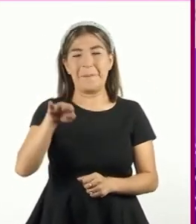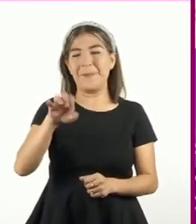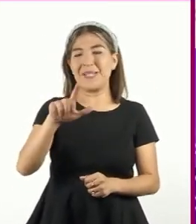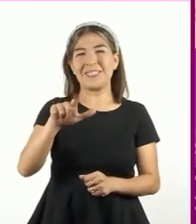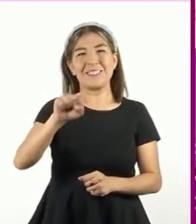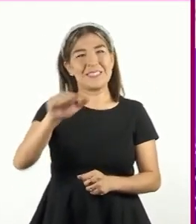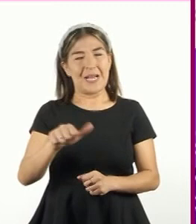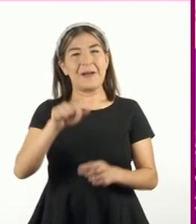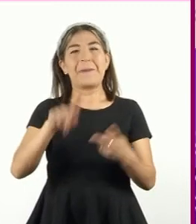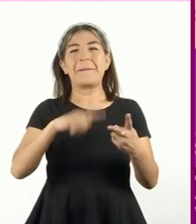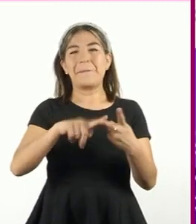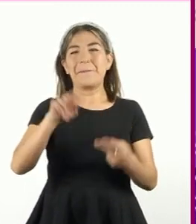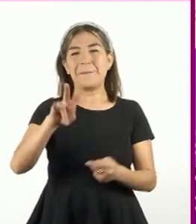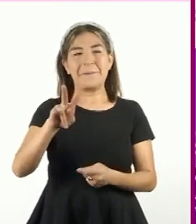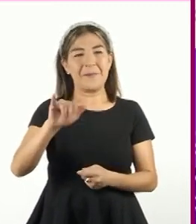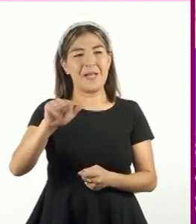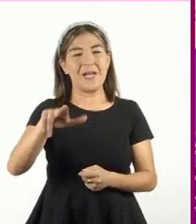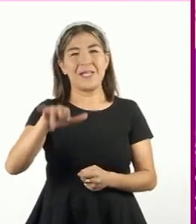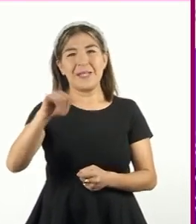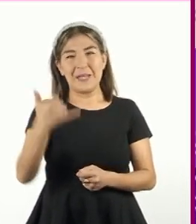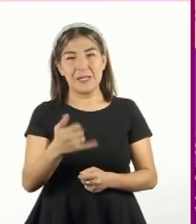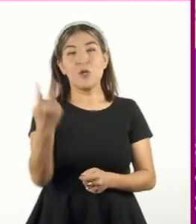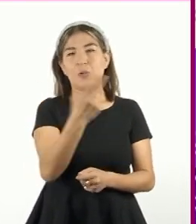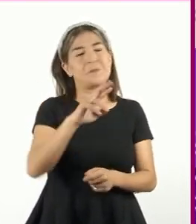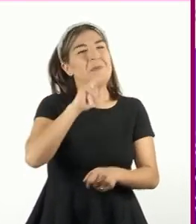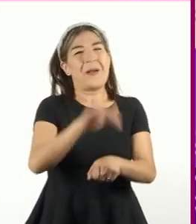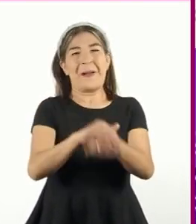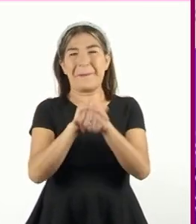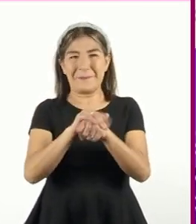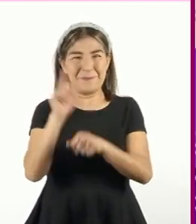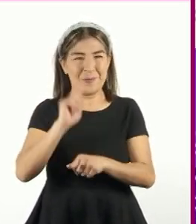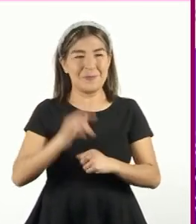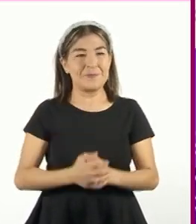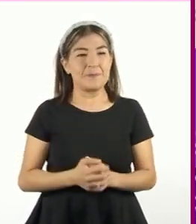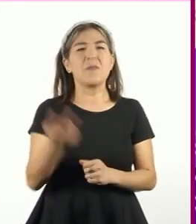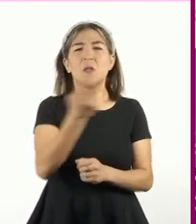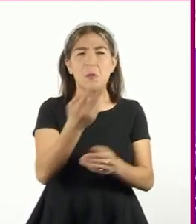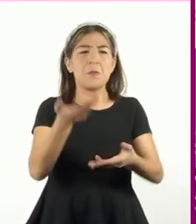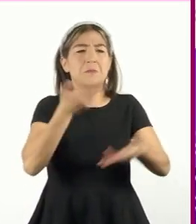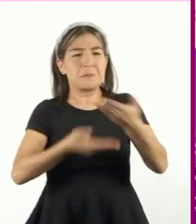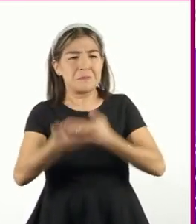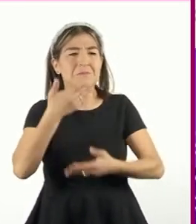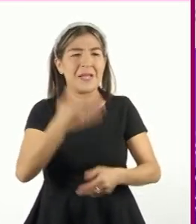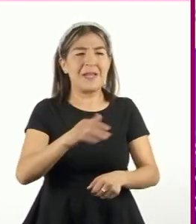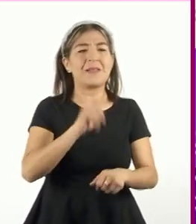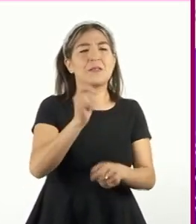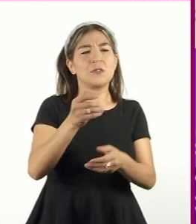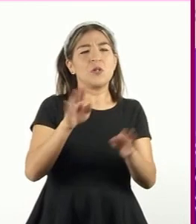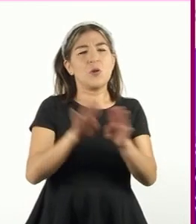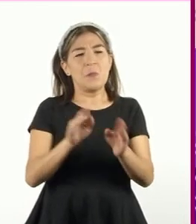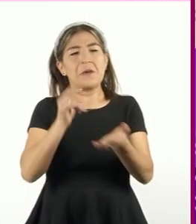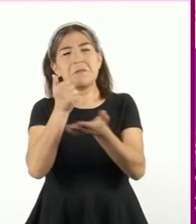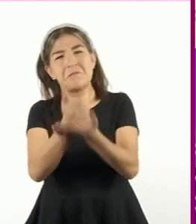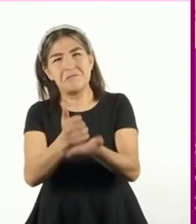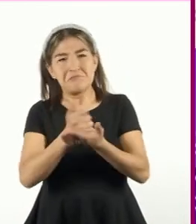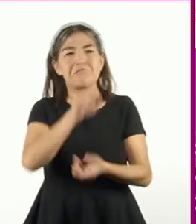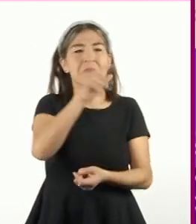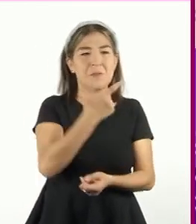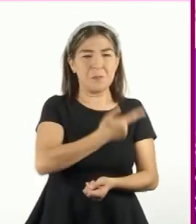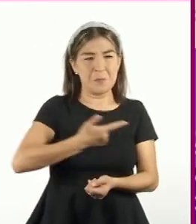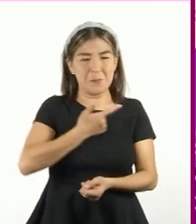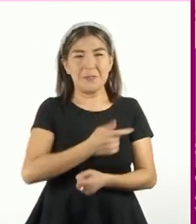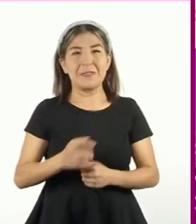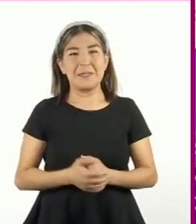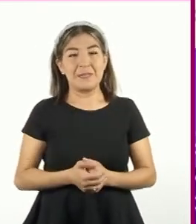amigas. Comparten gustos, se divierten y trabajan juntas. Un día, Melissa estaba triste porque sus padres tuvieron